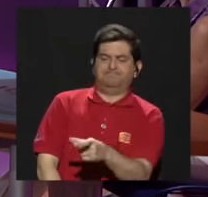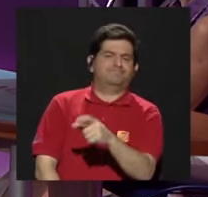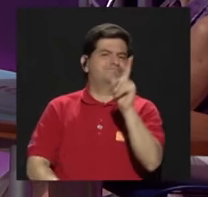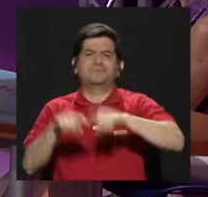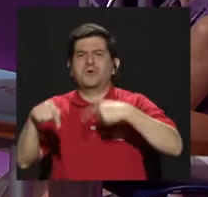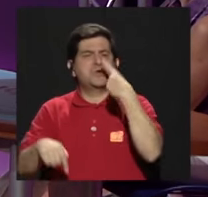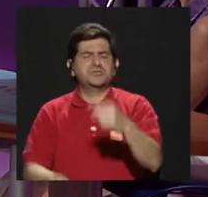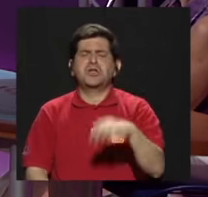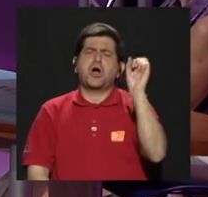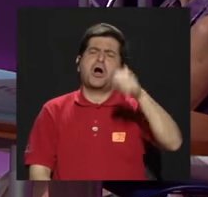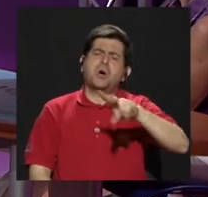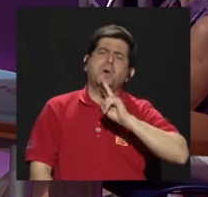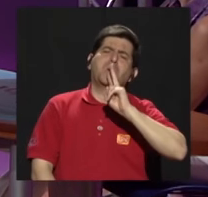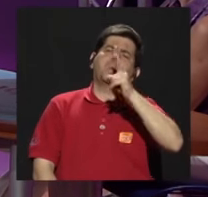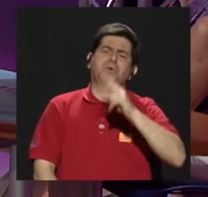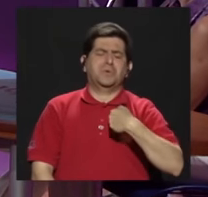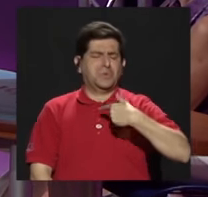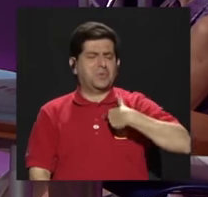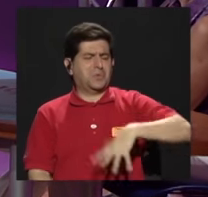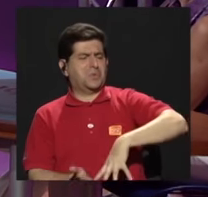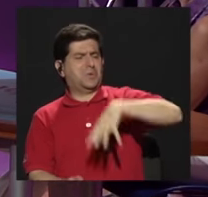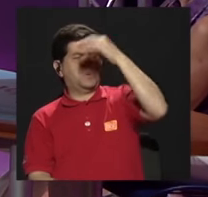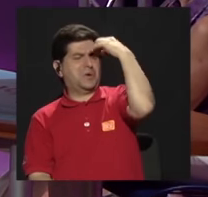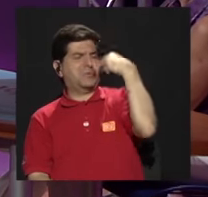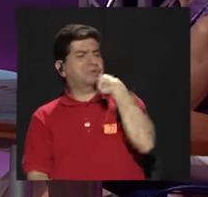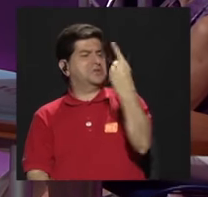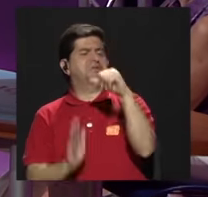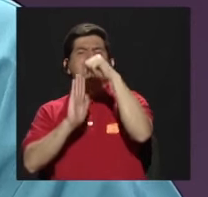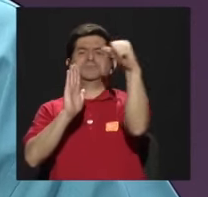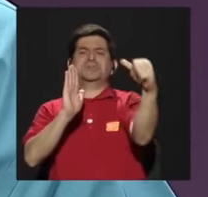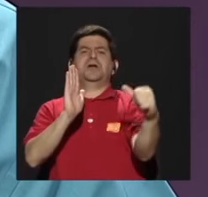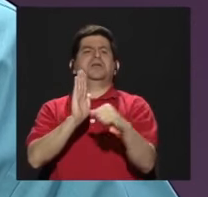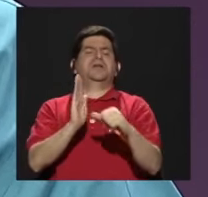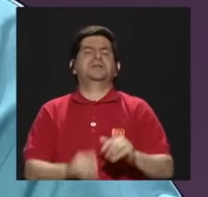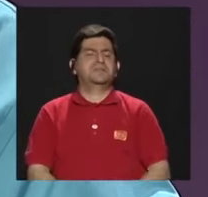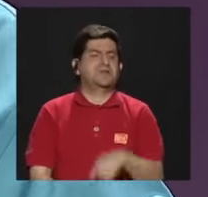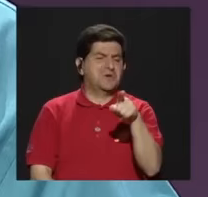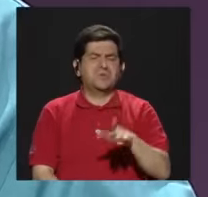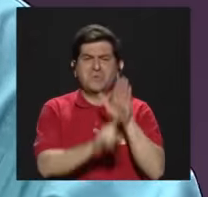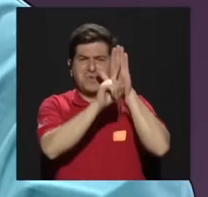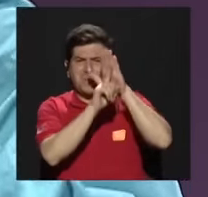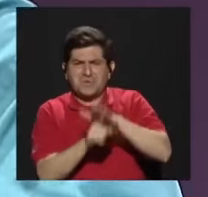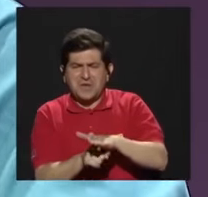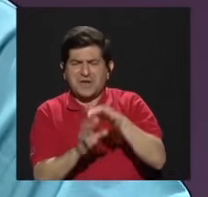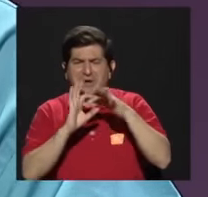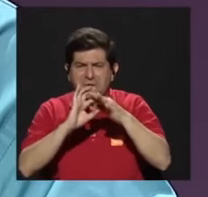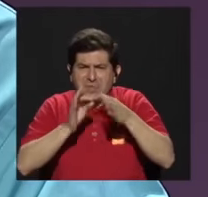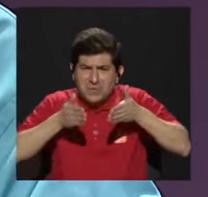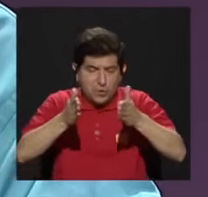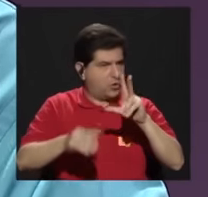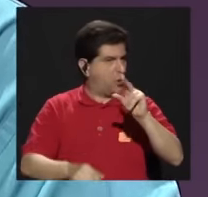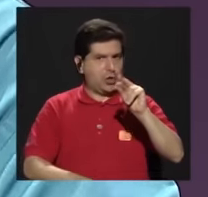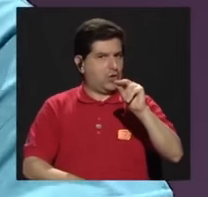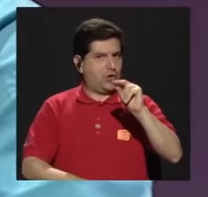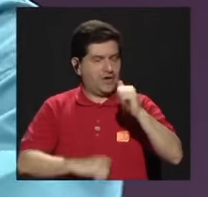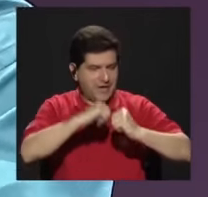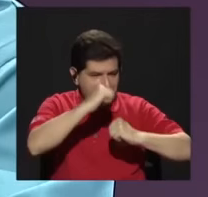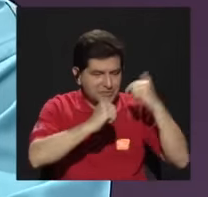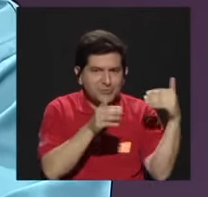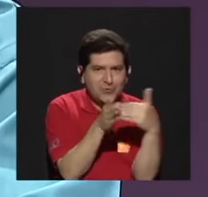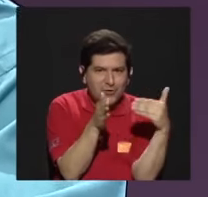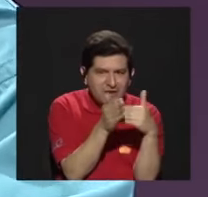decir, ah, sí, cierto, voy a aprenderme lo que dice el artículo tal del acoso callejero. No, él tiene que reestructurar, tiene